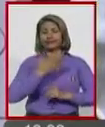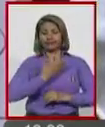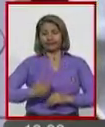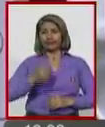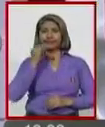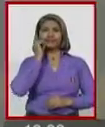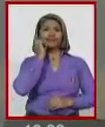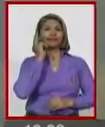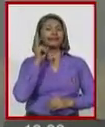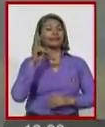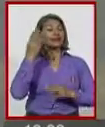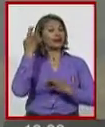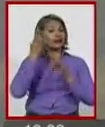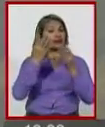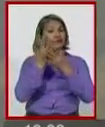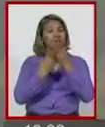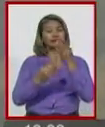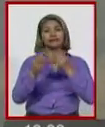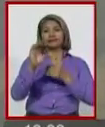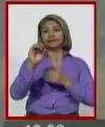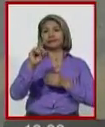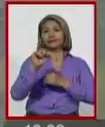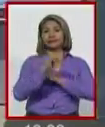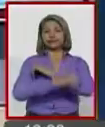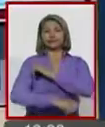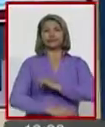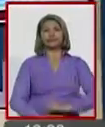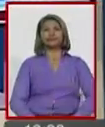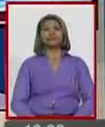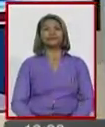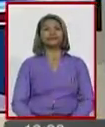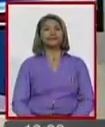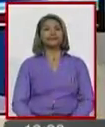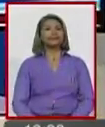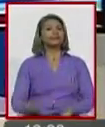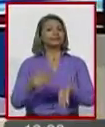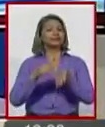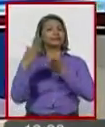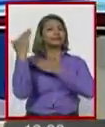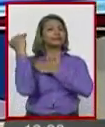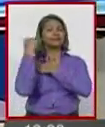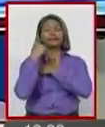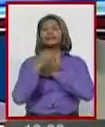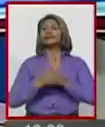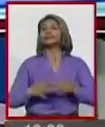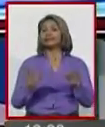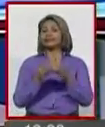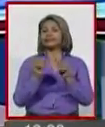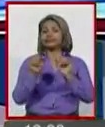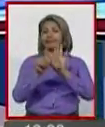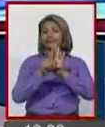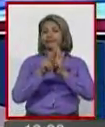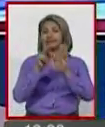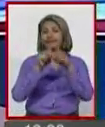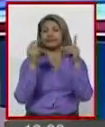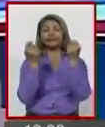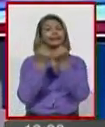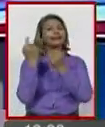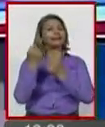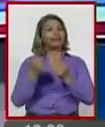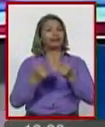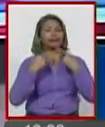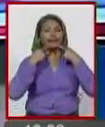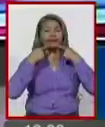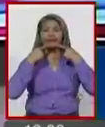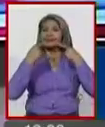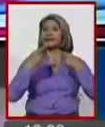de Bolivia, Evo Morales, no abroga por completo el Código Penal. De vuelta en Santa Cruz, la Asamblea Legislativa Departamental